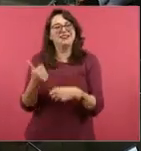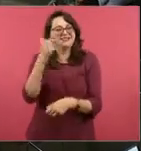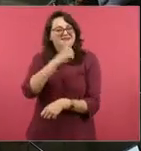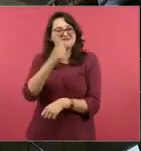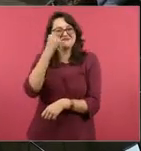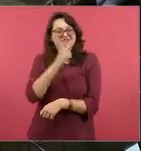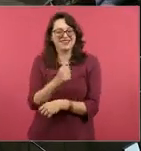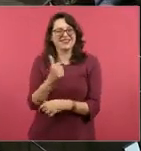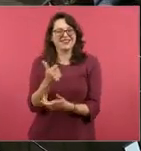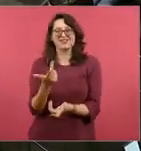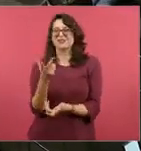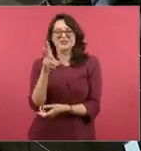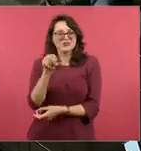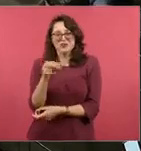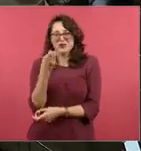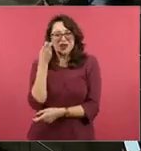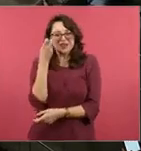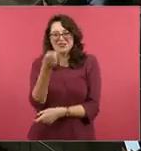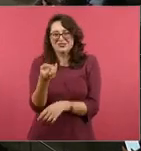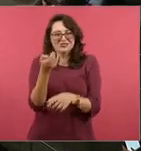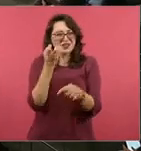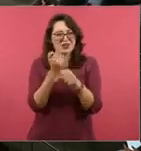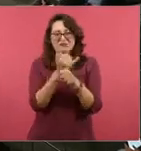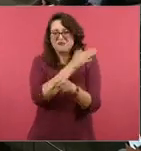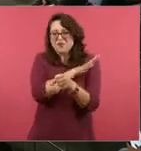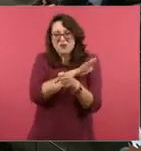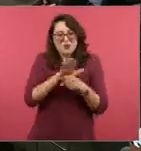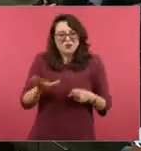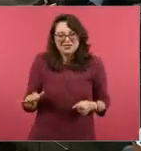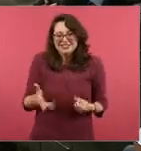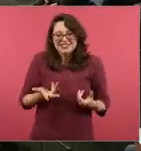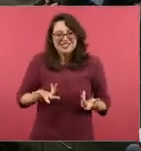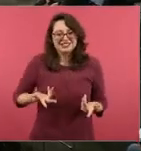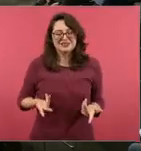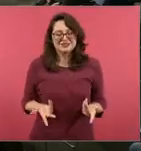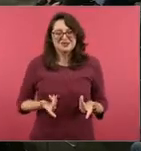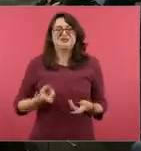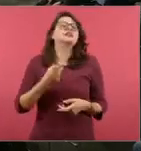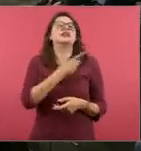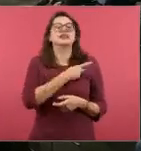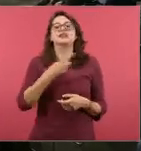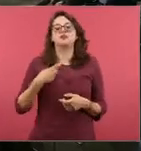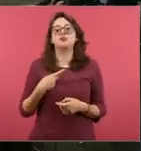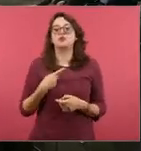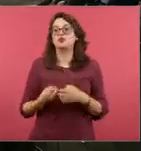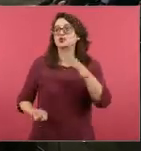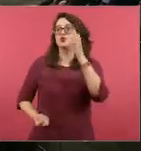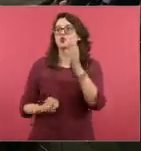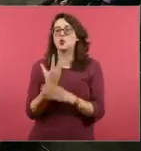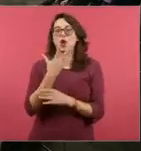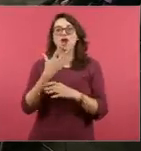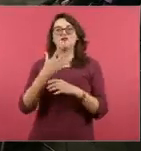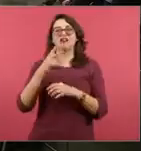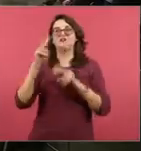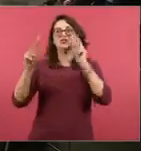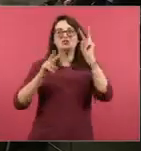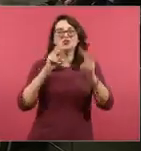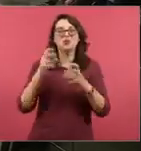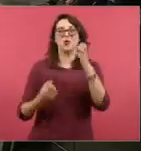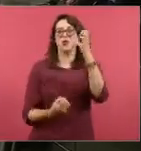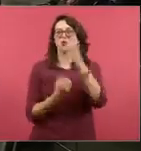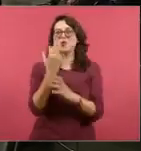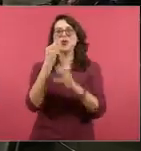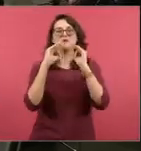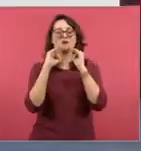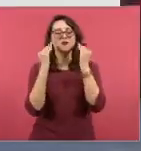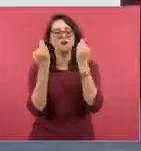es como tener una visión diferente de todo lo que se está viviendo aquí. En estas propuestas van a